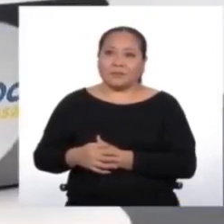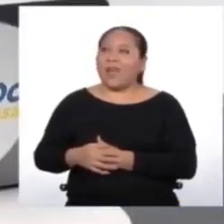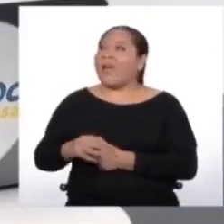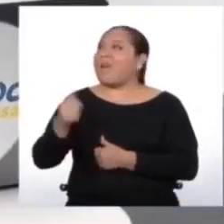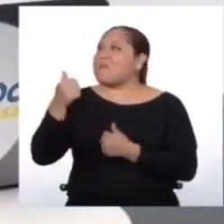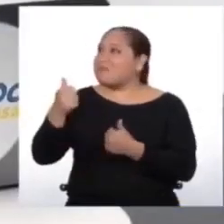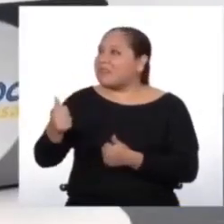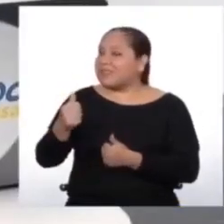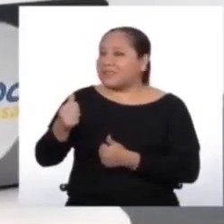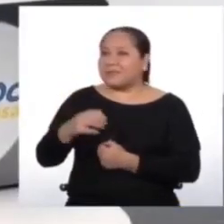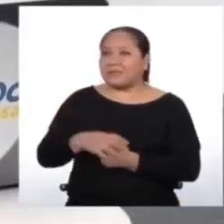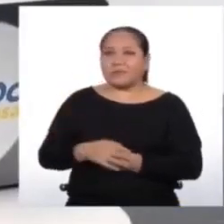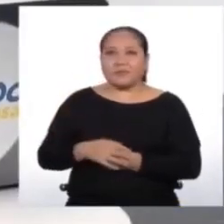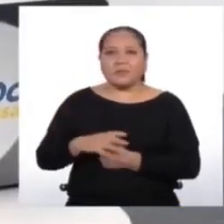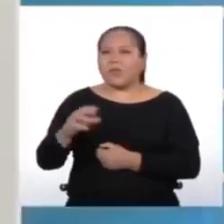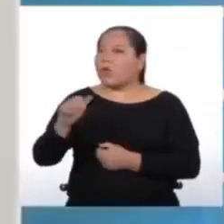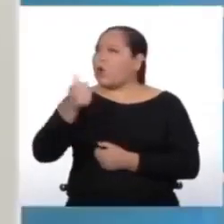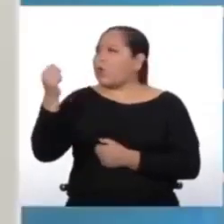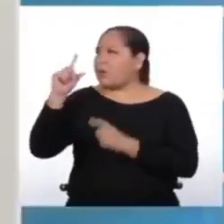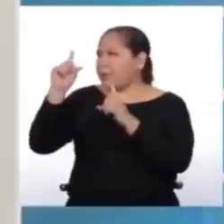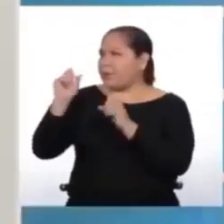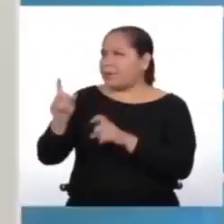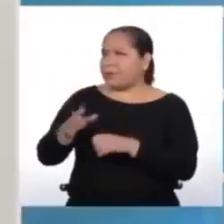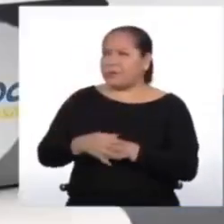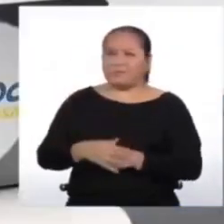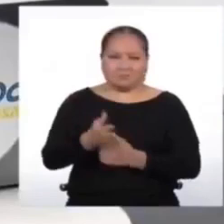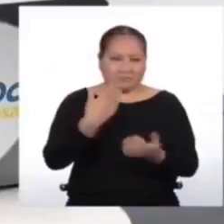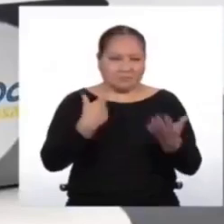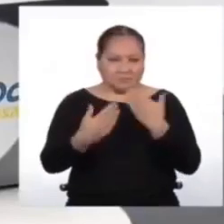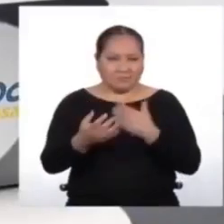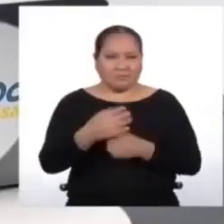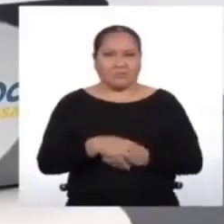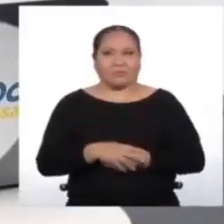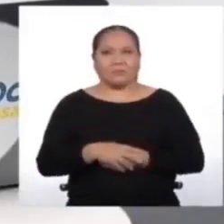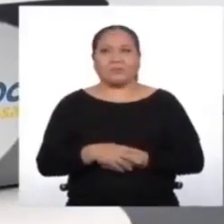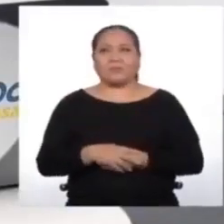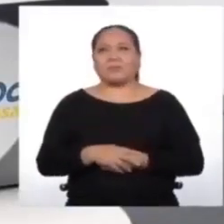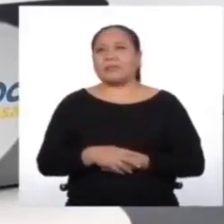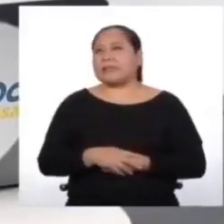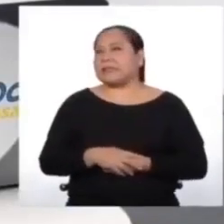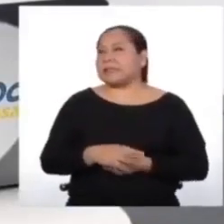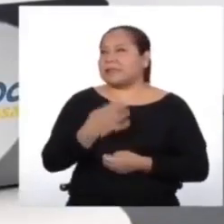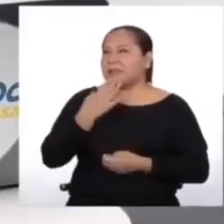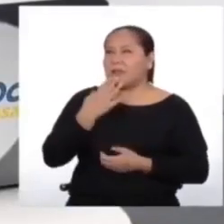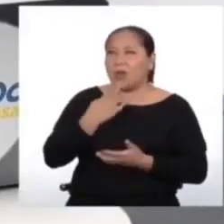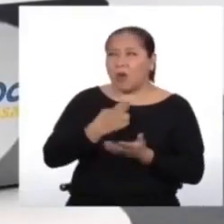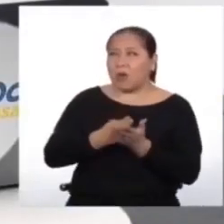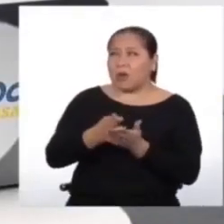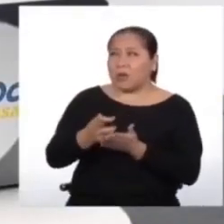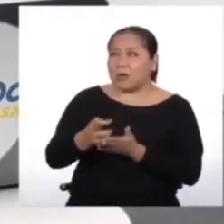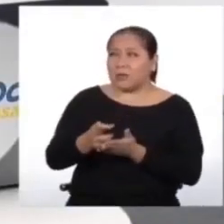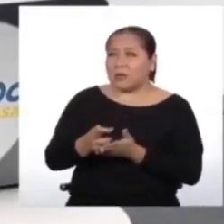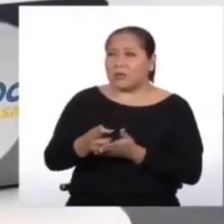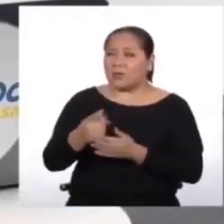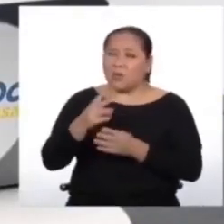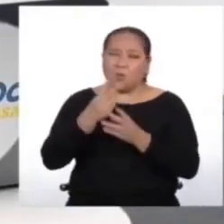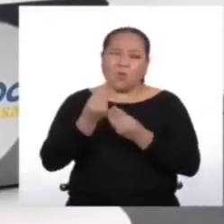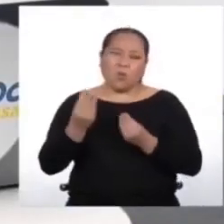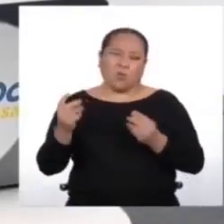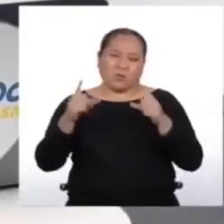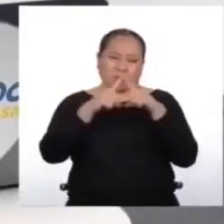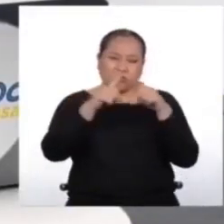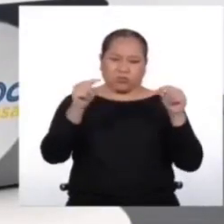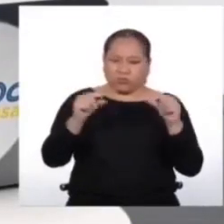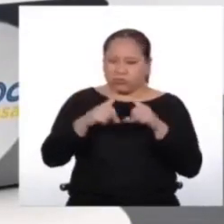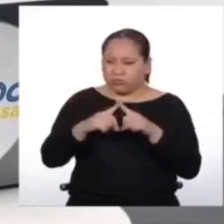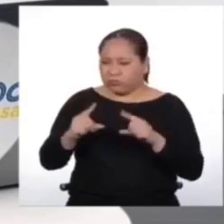Buen dato. Tengo más preguntas. Las que quieras. Mira, la verdad te soy sincera, son varias fórmulas y conceptos a tener